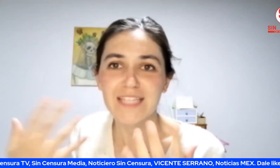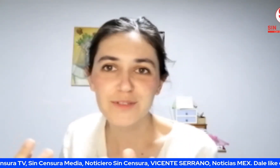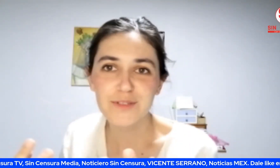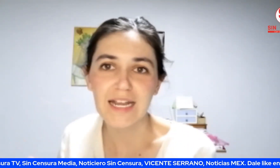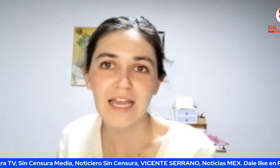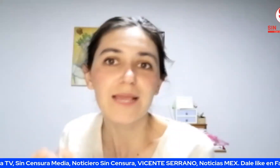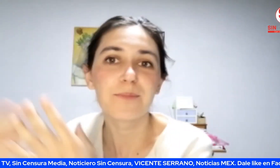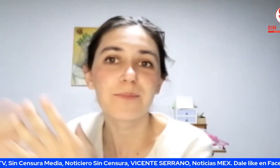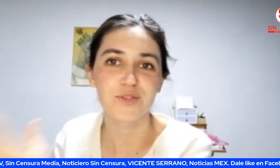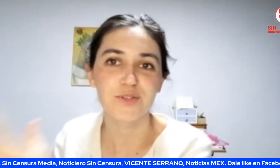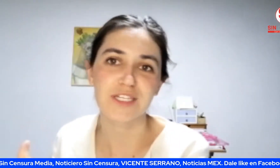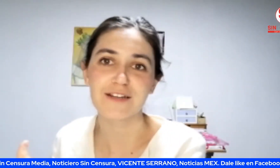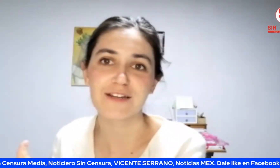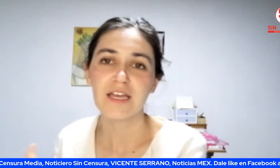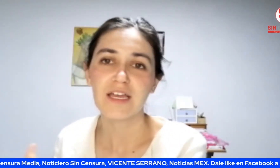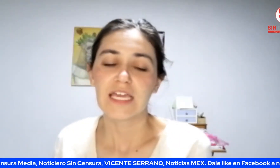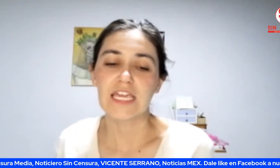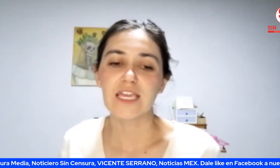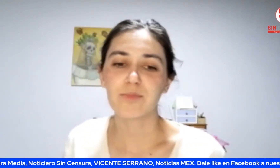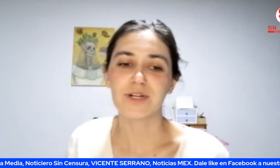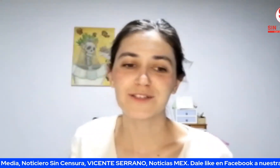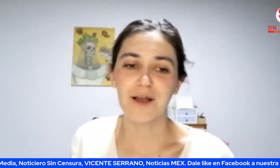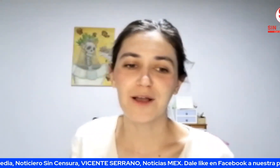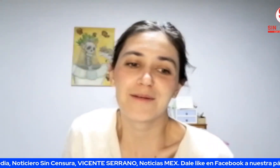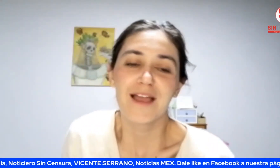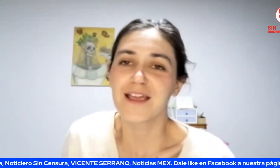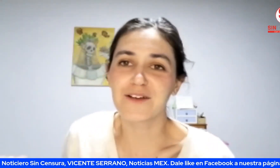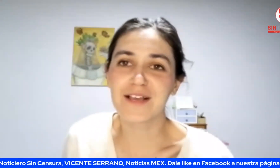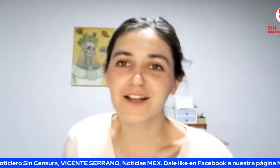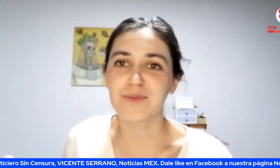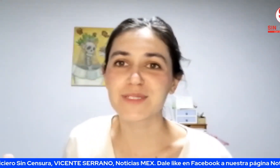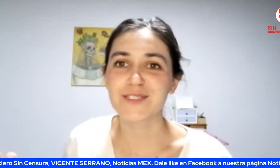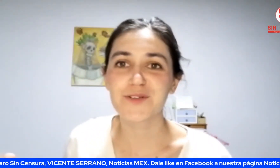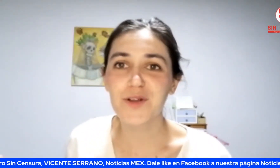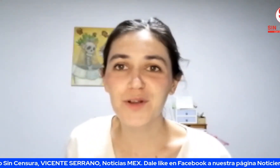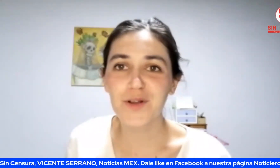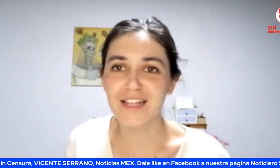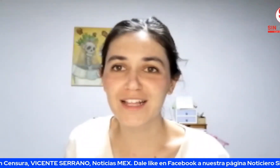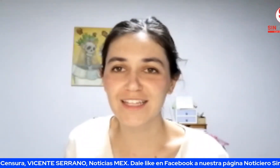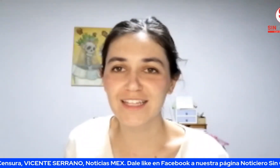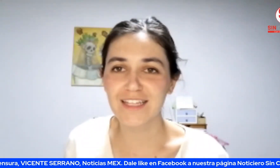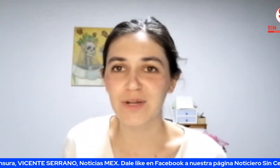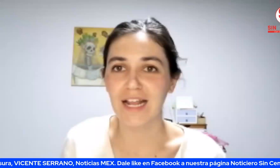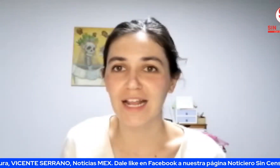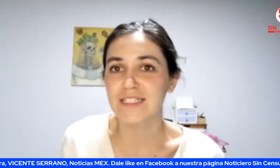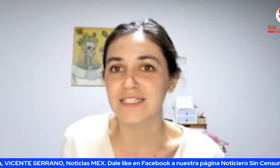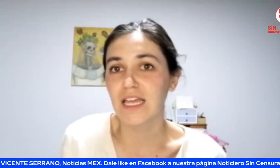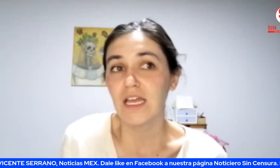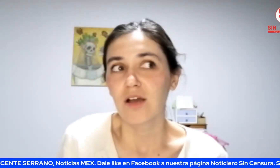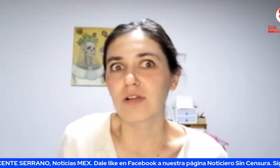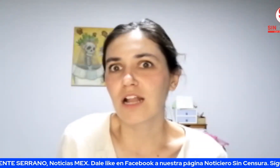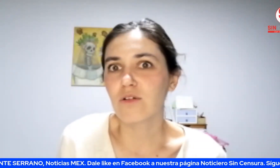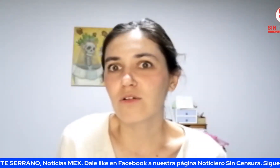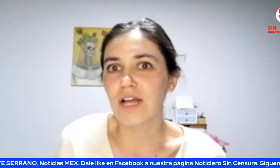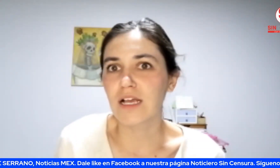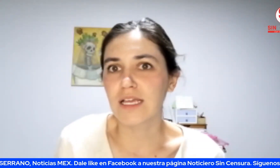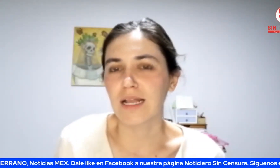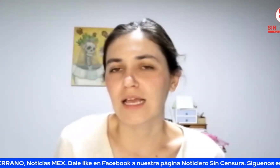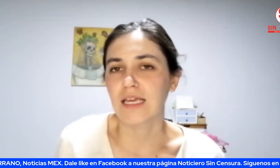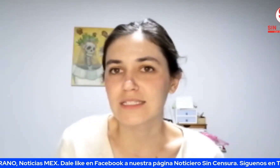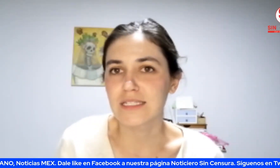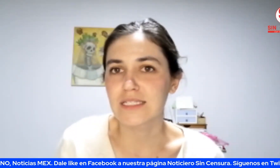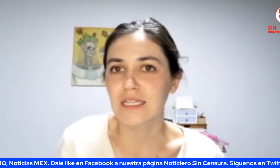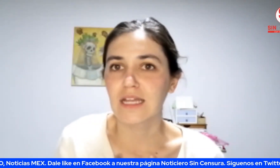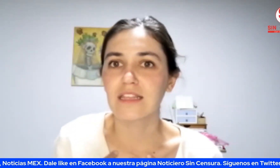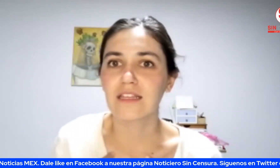que pensábamos que era imposible, ¿no? Y por eso creo que la oposición no lo logra entender, porque le parece una locura que